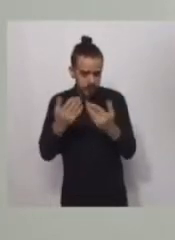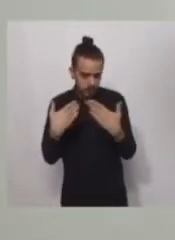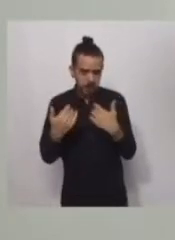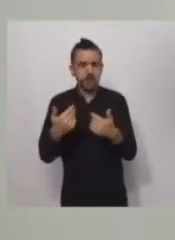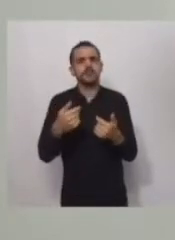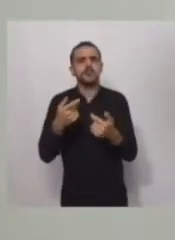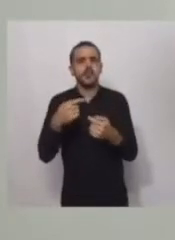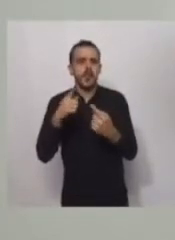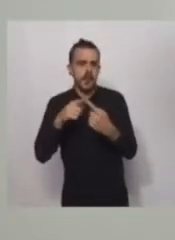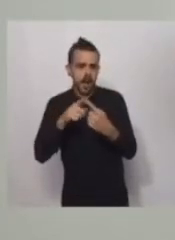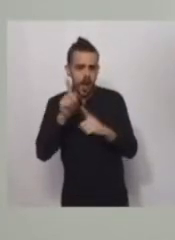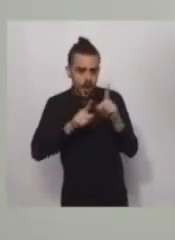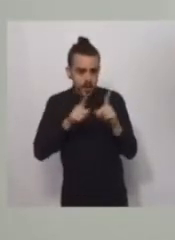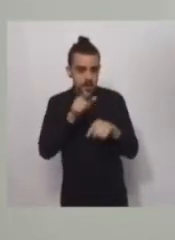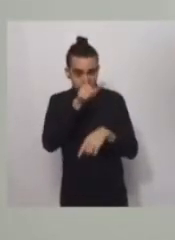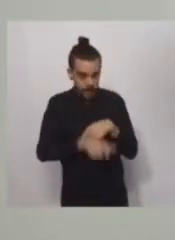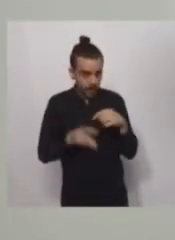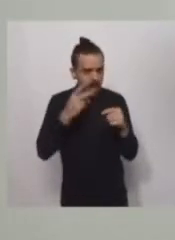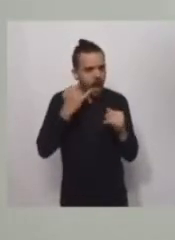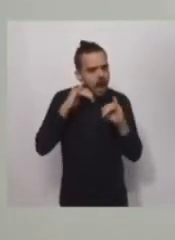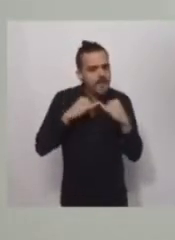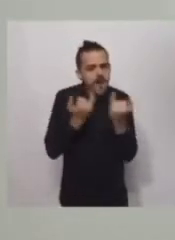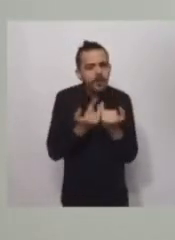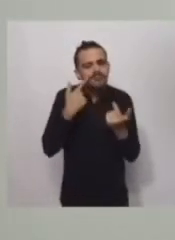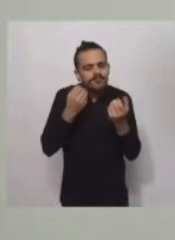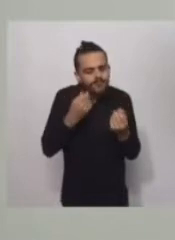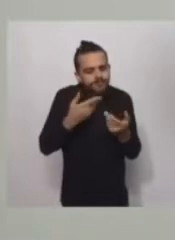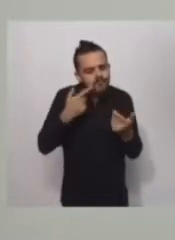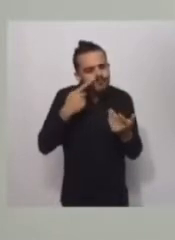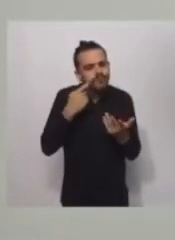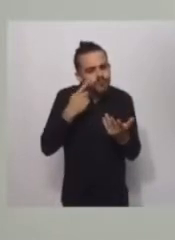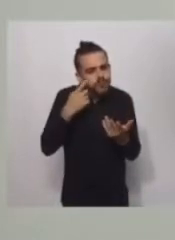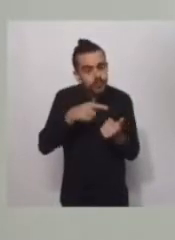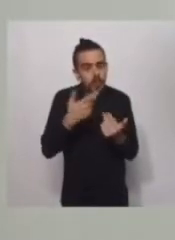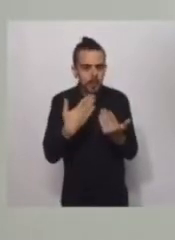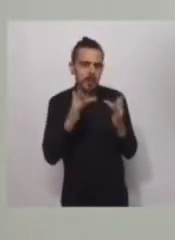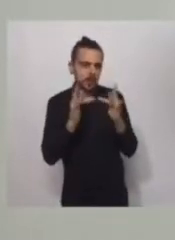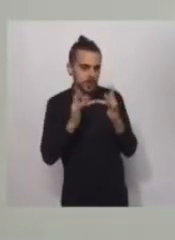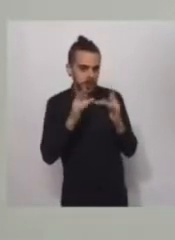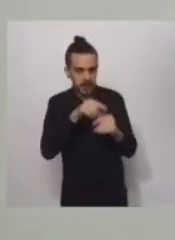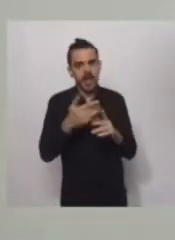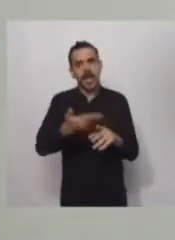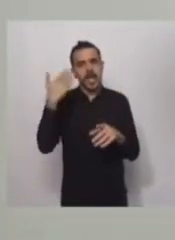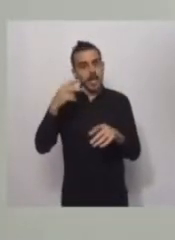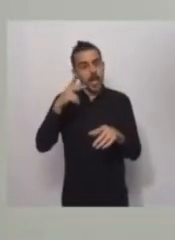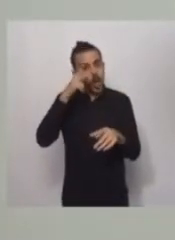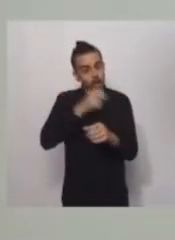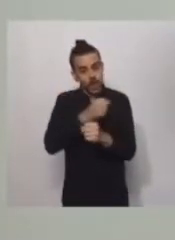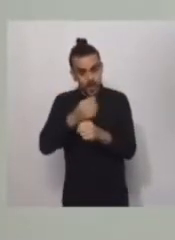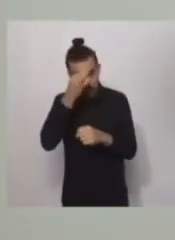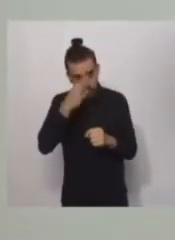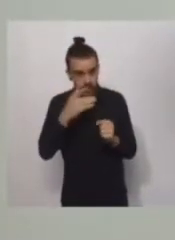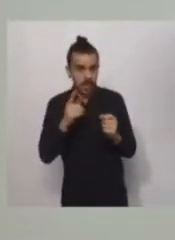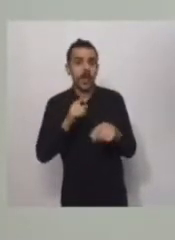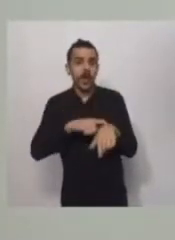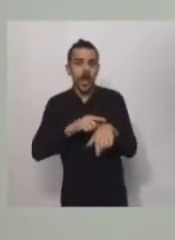El mandato directo de las becas y demás, ¿cuál ha sido el resultado? ¿Cómo se han estado manejando ya